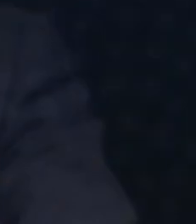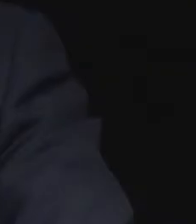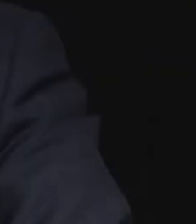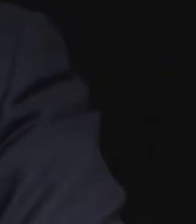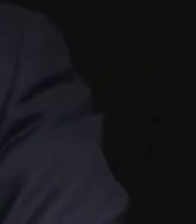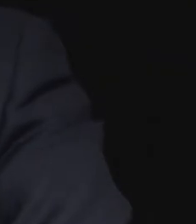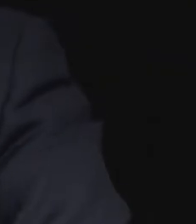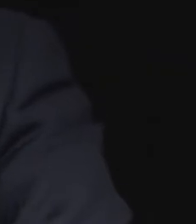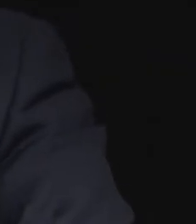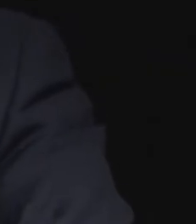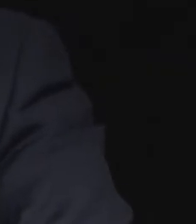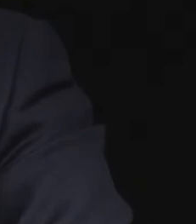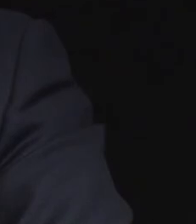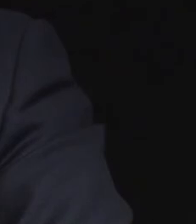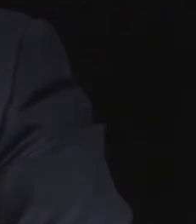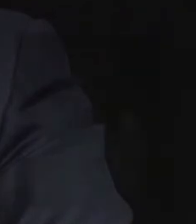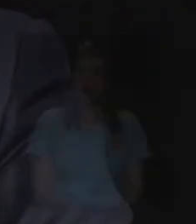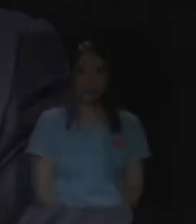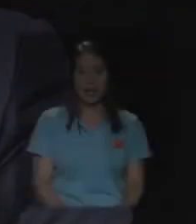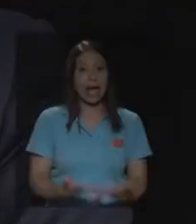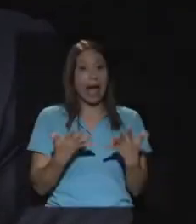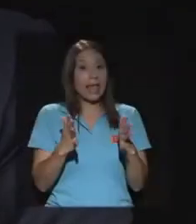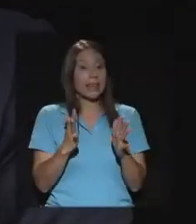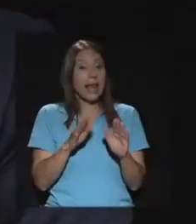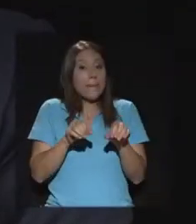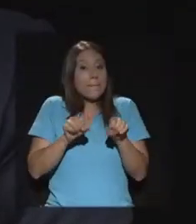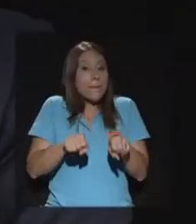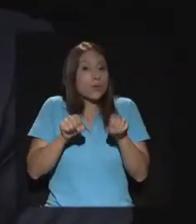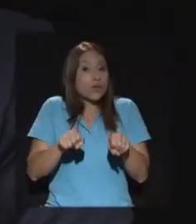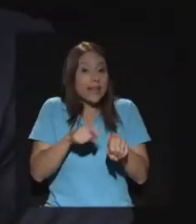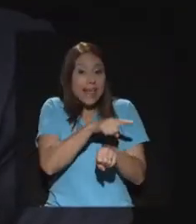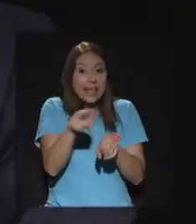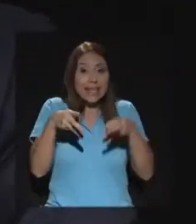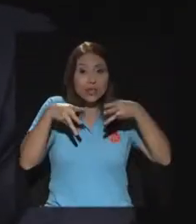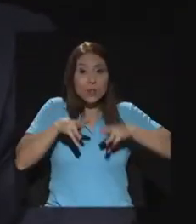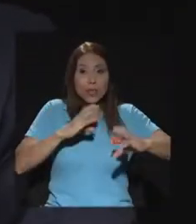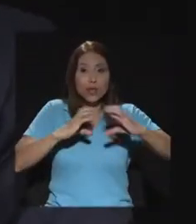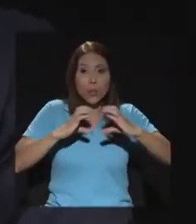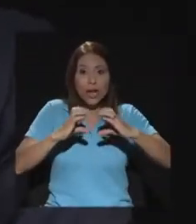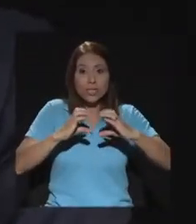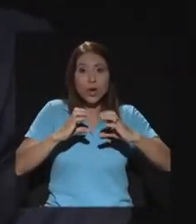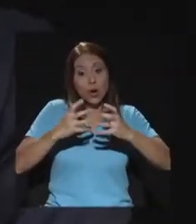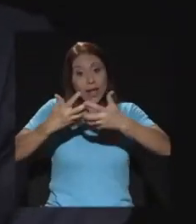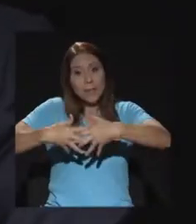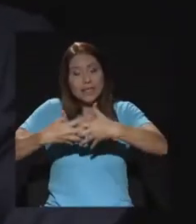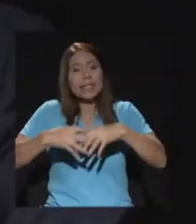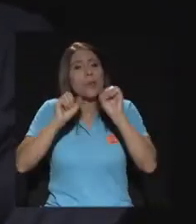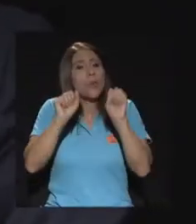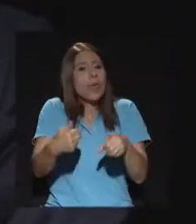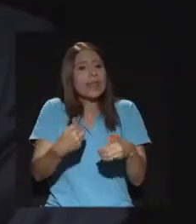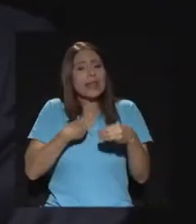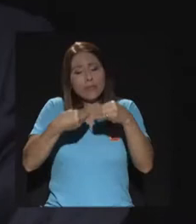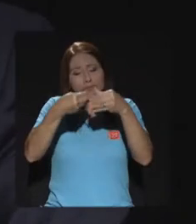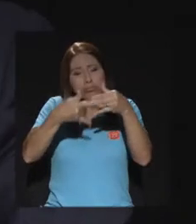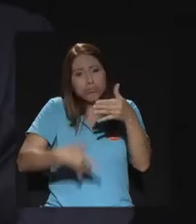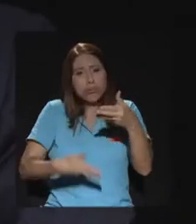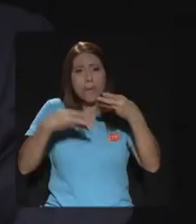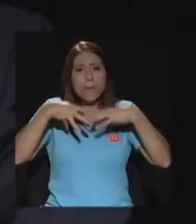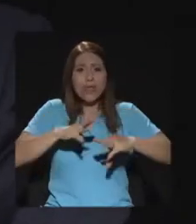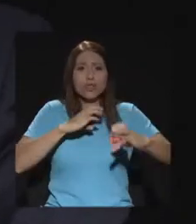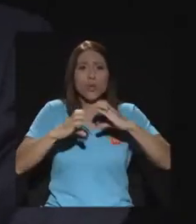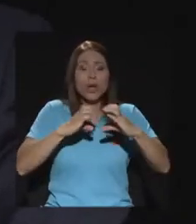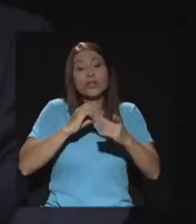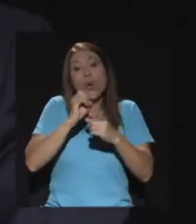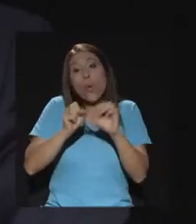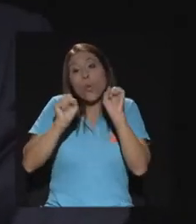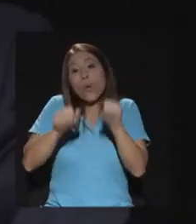Ante la posibilidad de que estos medios de comunicación o concesionarios puedan tener una gran cantidad de medios de comunicación o más bien más canales